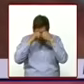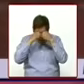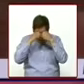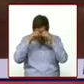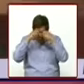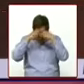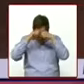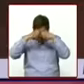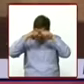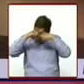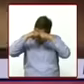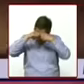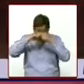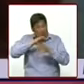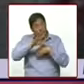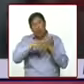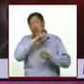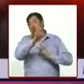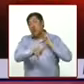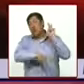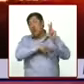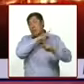ardían, en toda la población.